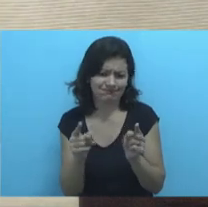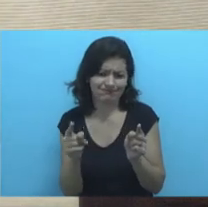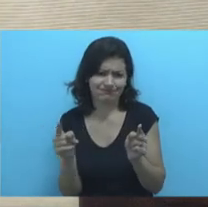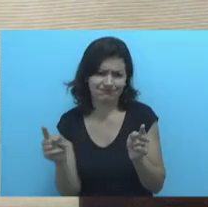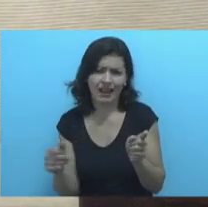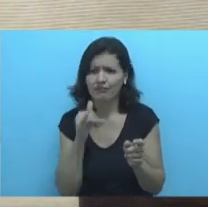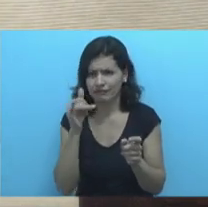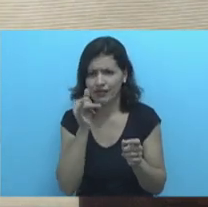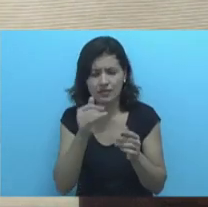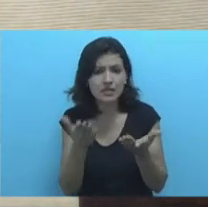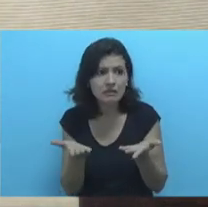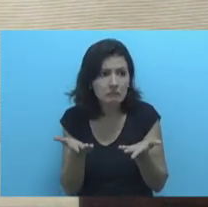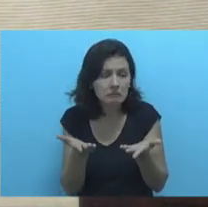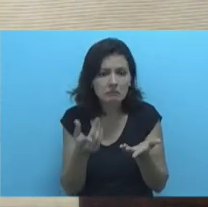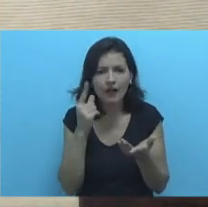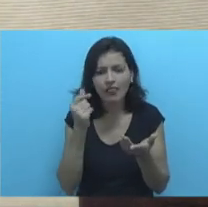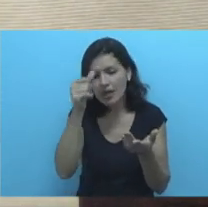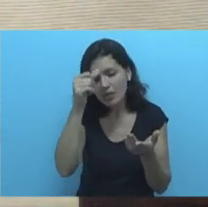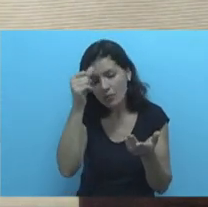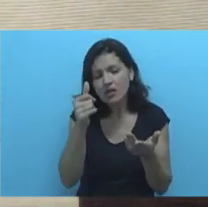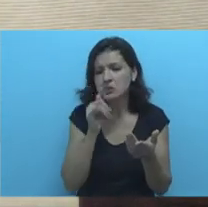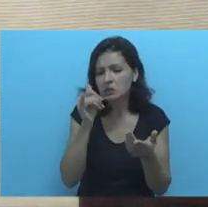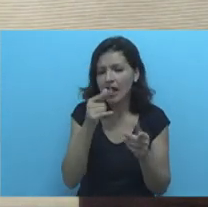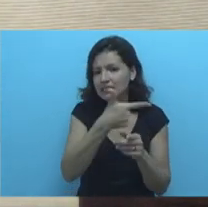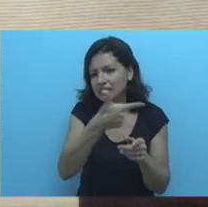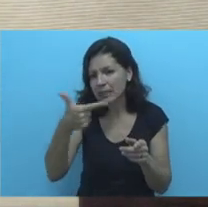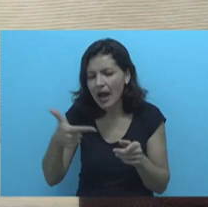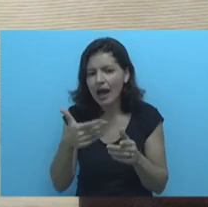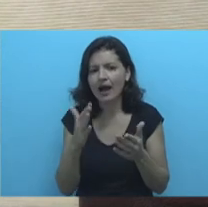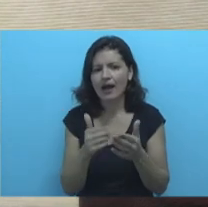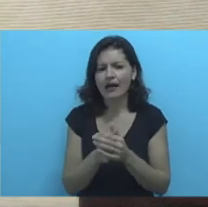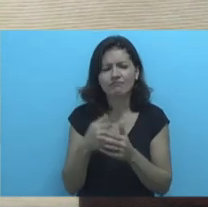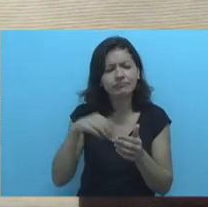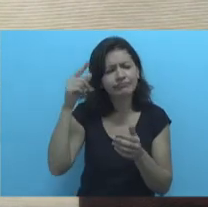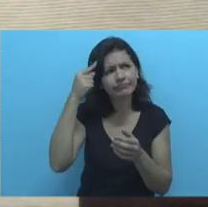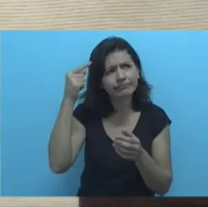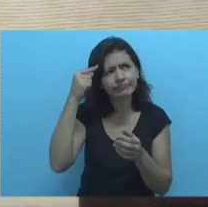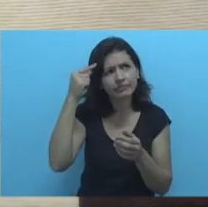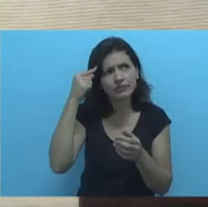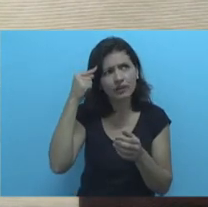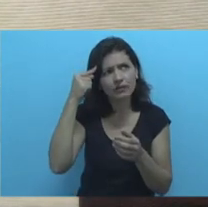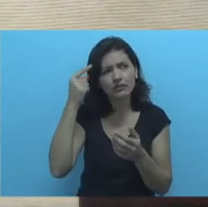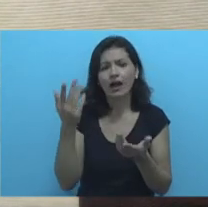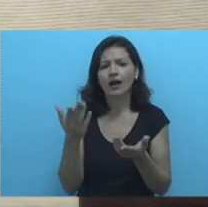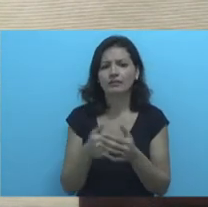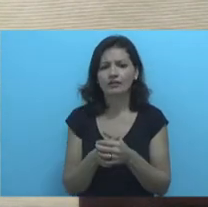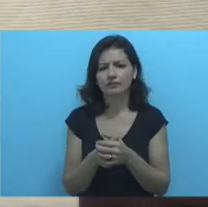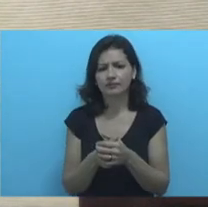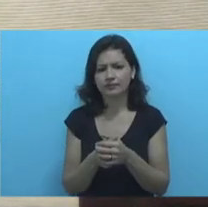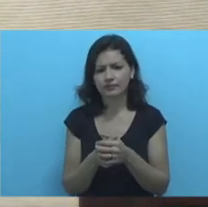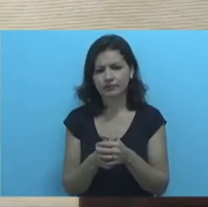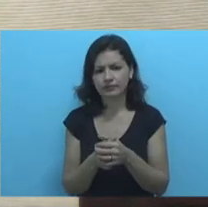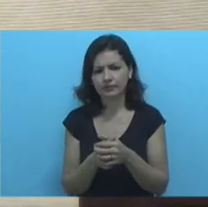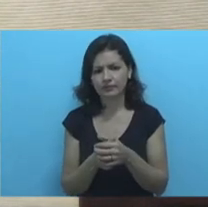¿Eh? Y era el repaso de la semana. Y era estar todo en su cabeza. Y era eso que charlábamos hoy, también acá